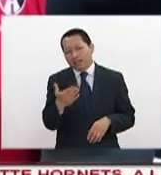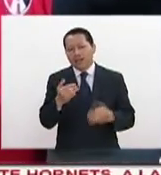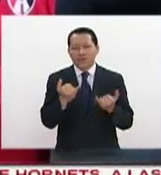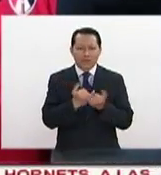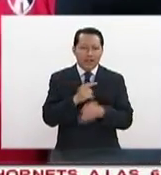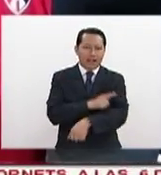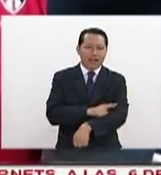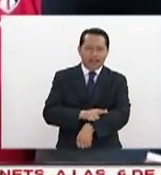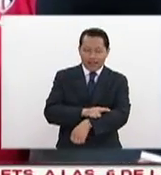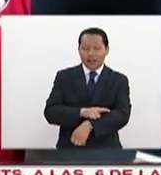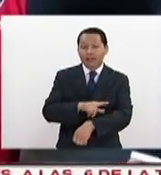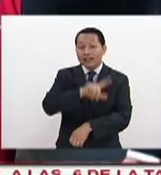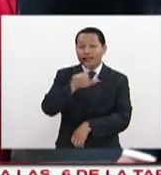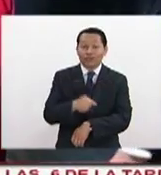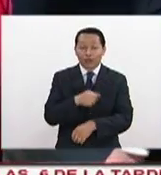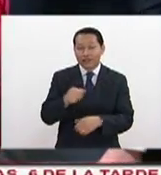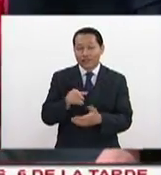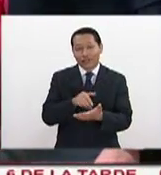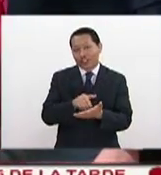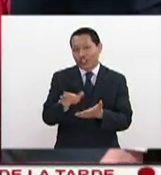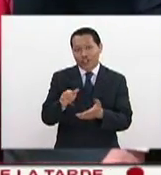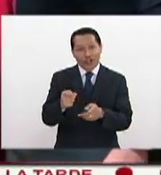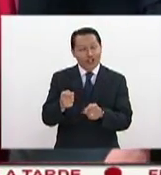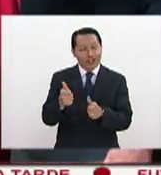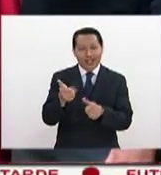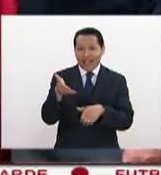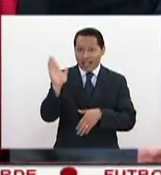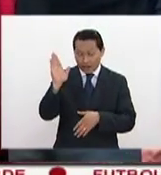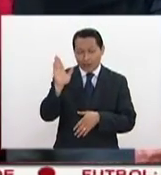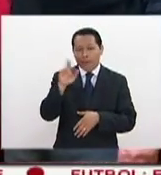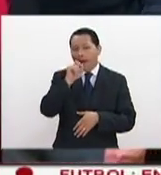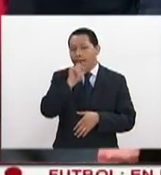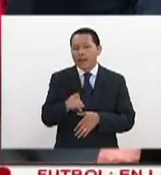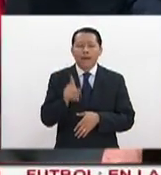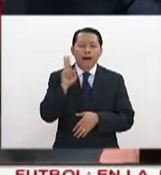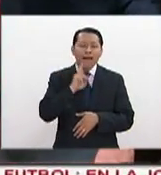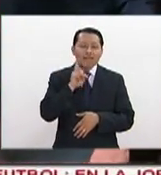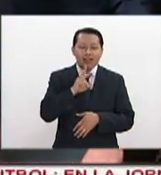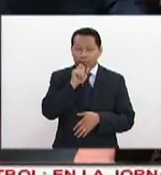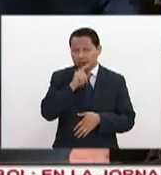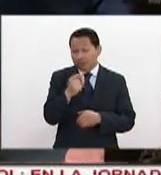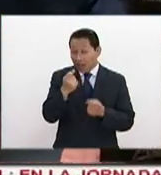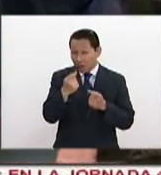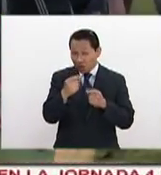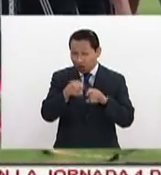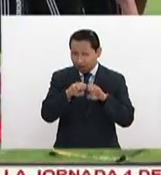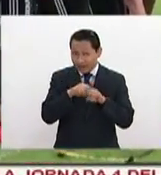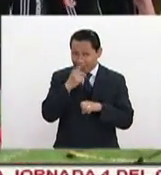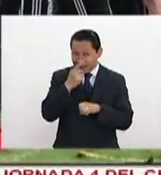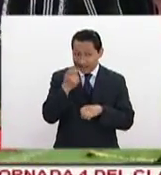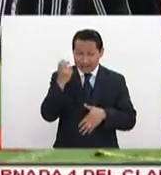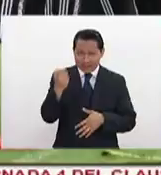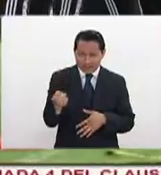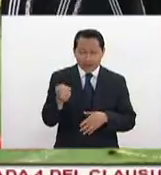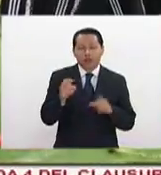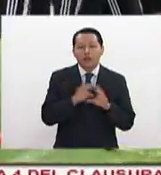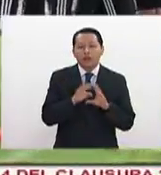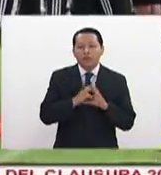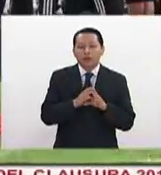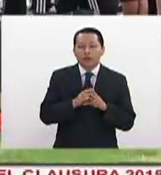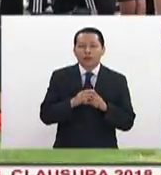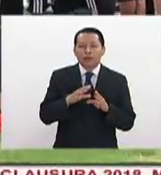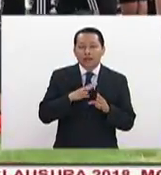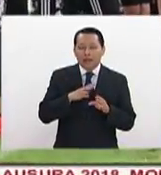la liguilla, después lo corrieron, vamos a ver qué pasa ahora. Si alguien conoce al equipo, dicen que es él. Y bueno, esas son sus primeras